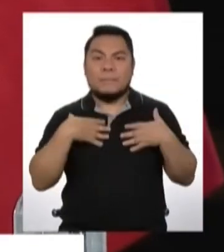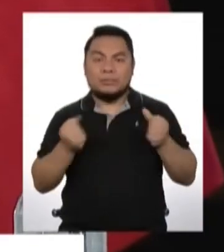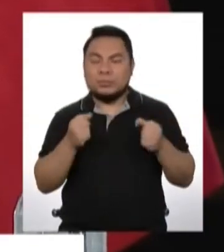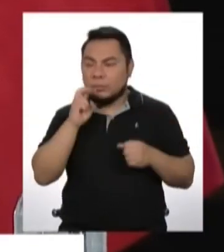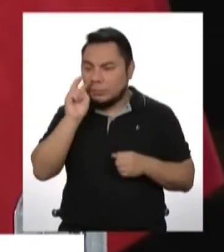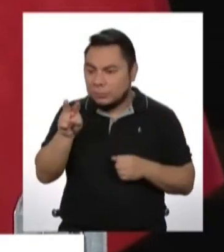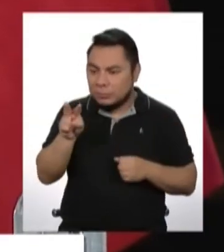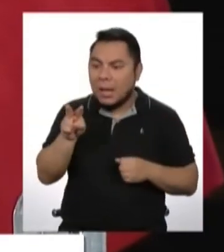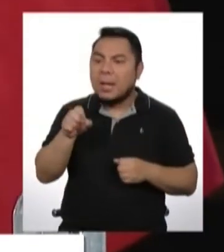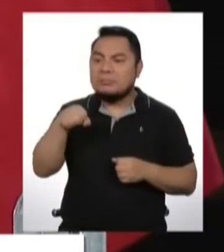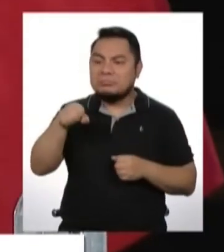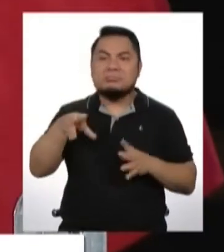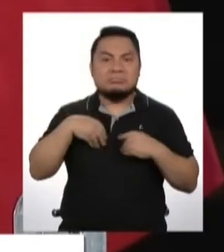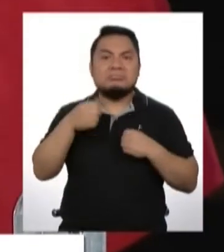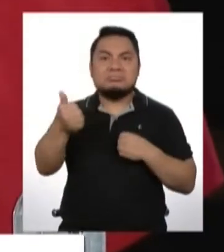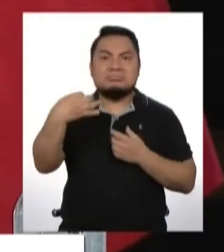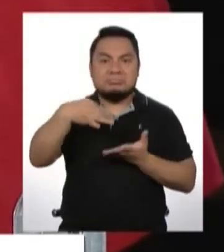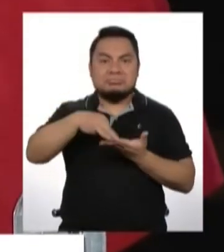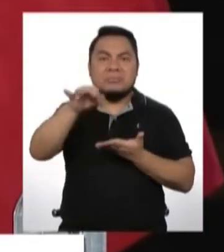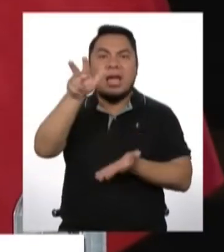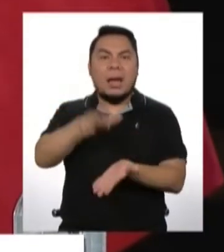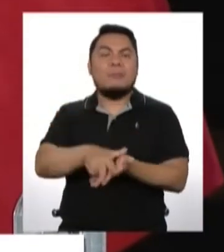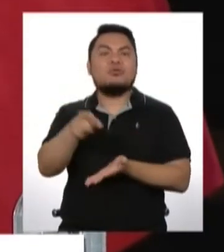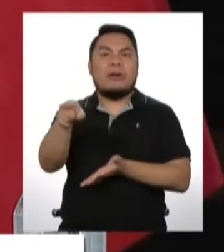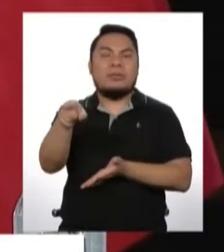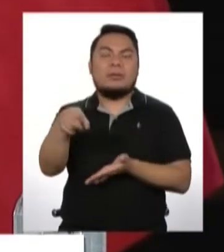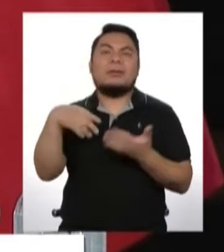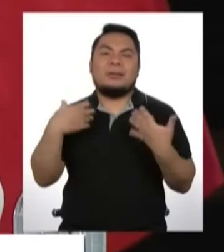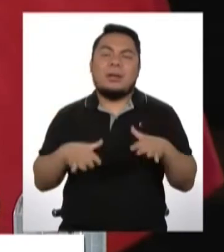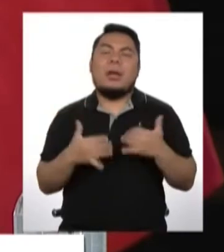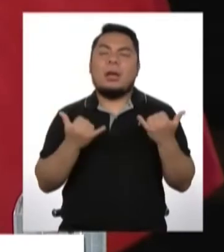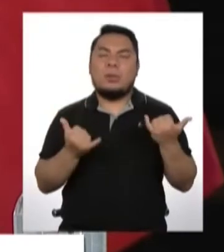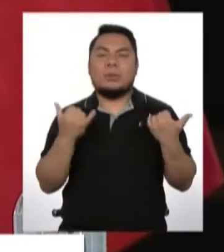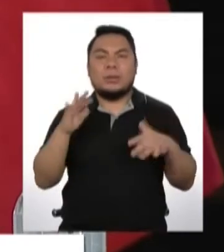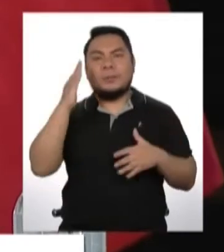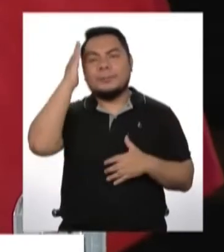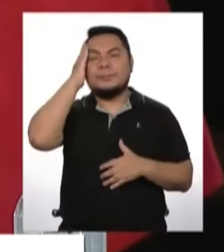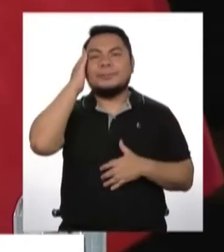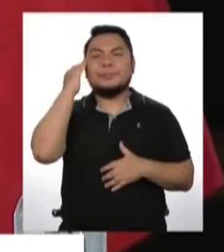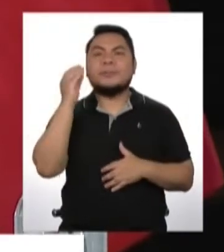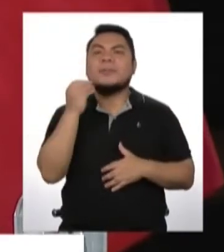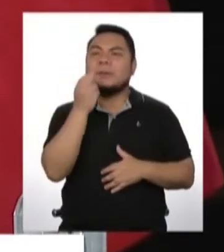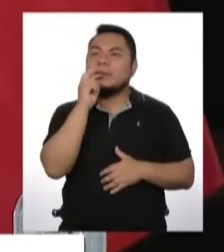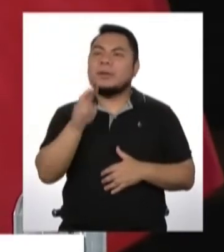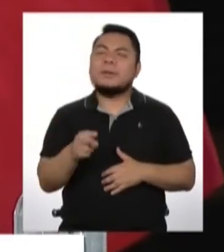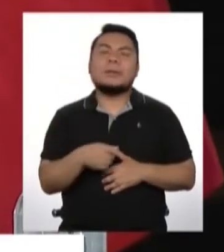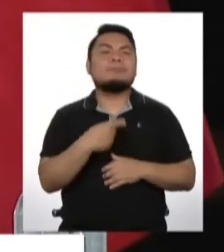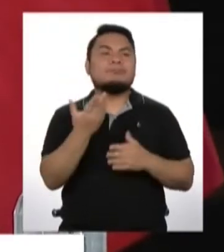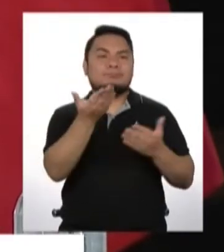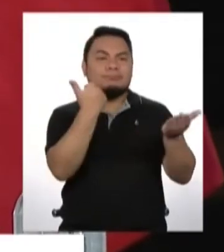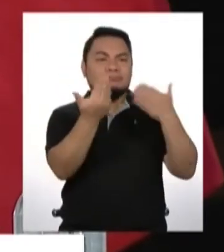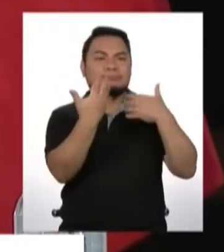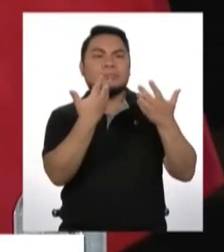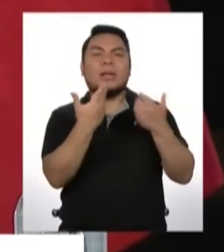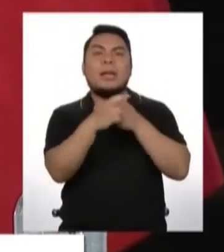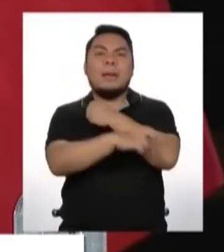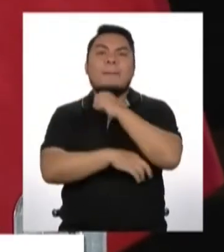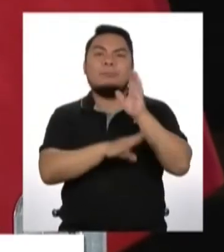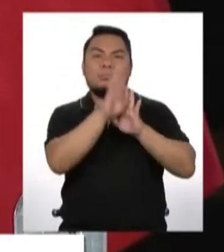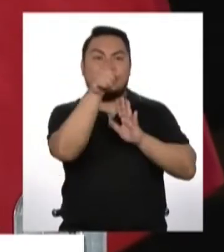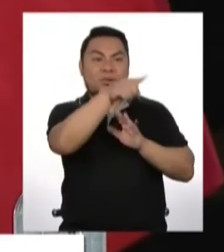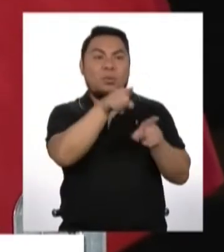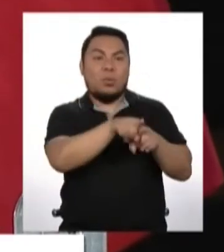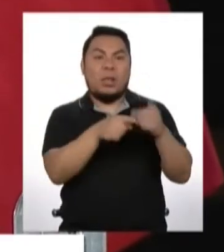de Salud. Entonces, tenemos que ver cómo nos apoyamos con países desarrollados que